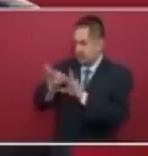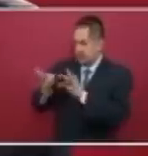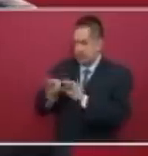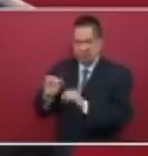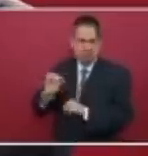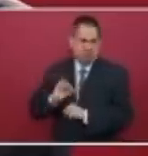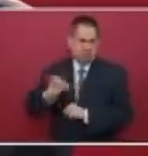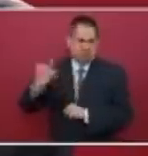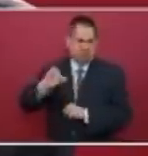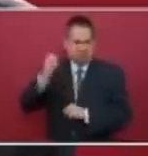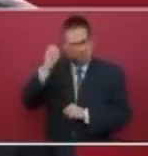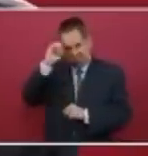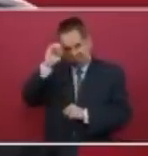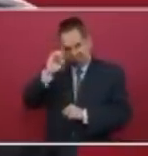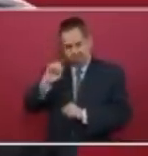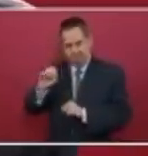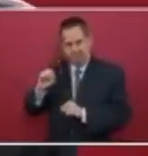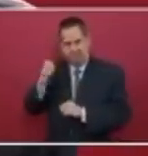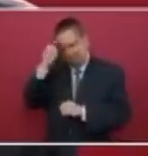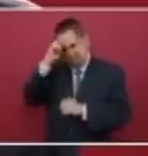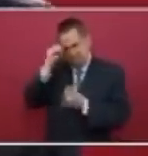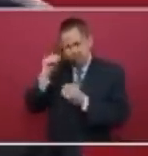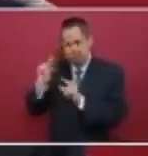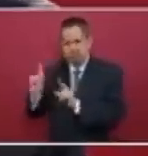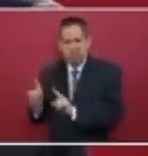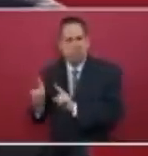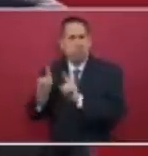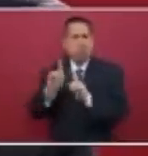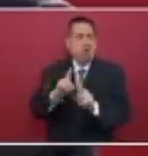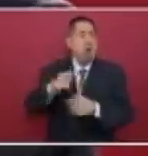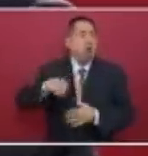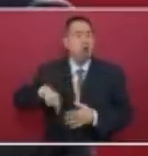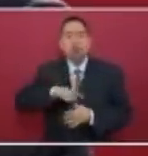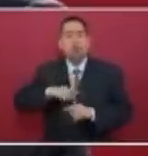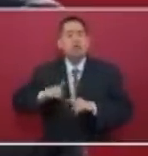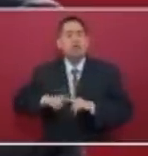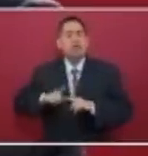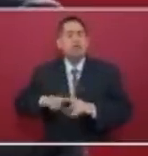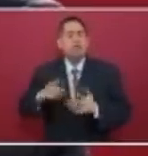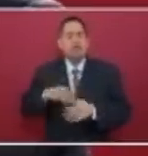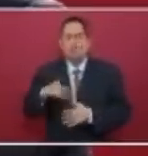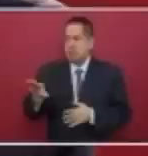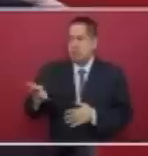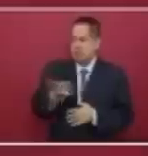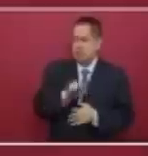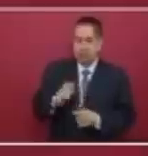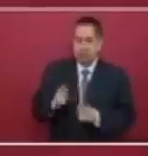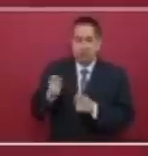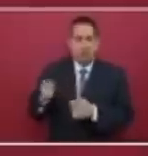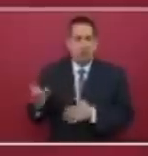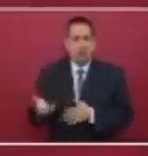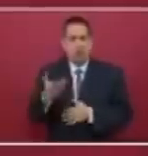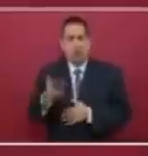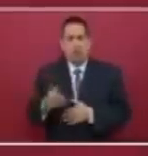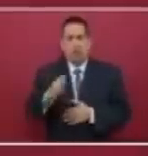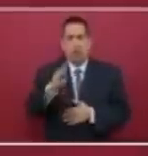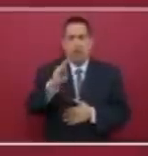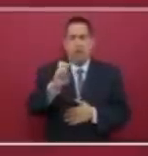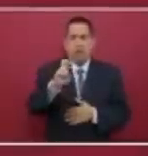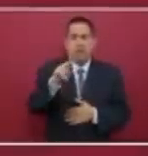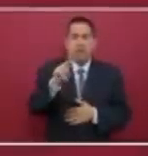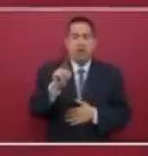destacados con experiencia en el caso nuestro se propuso a bernardo